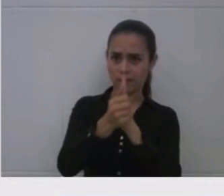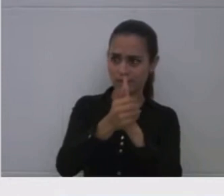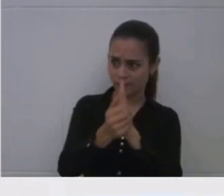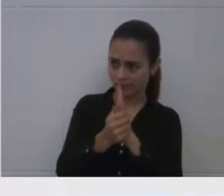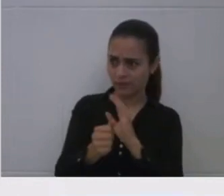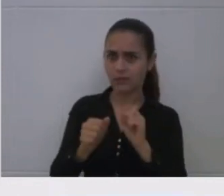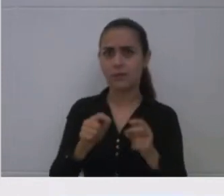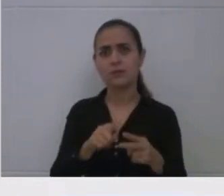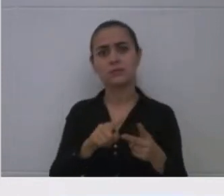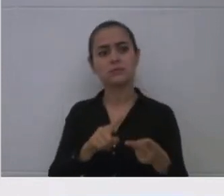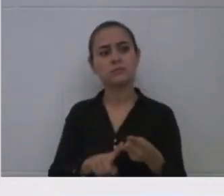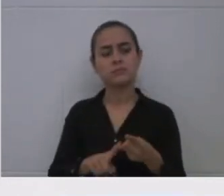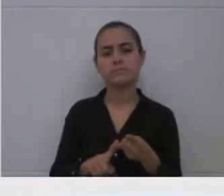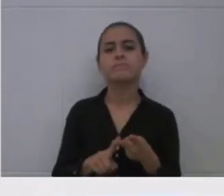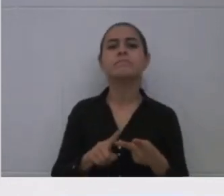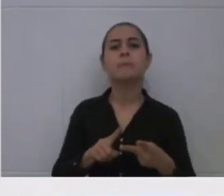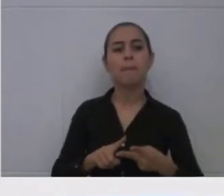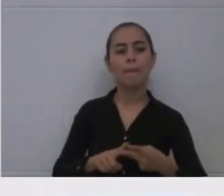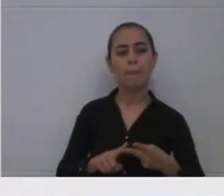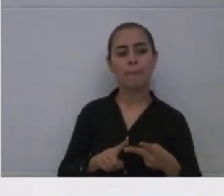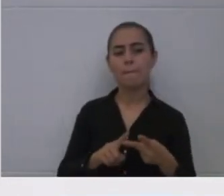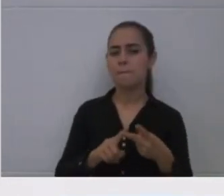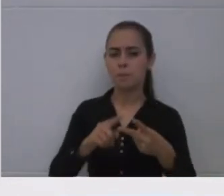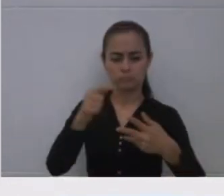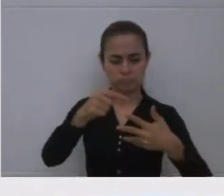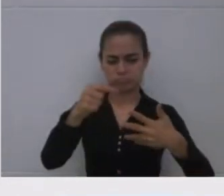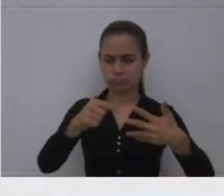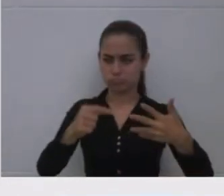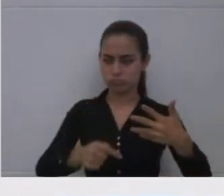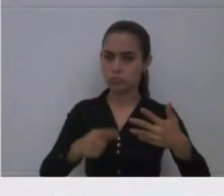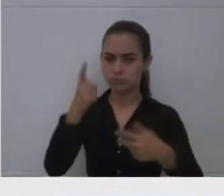Conozco de su ponderación. Conozco su sensatez,